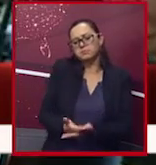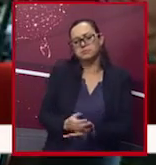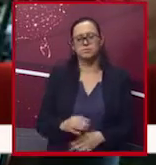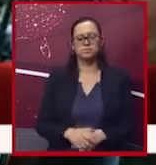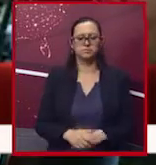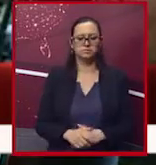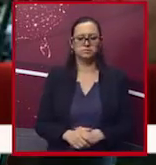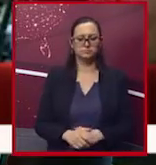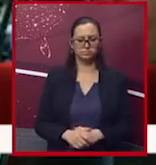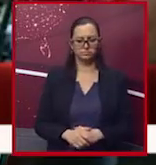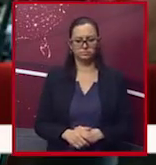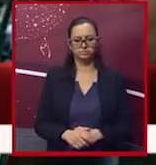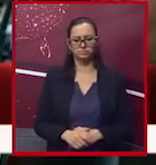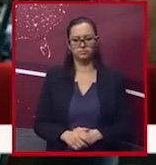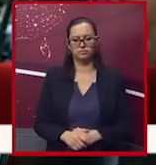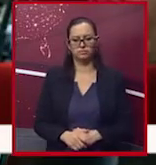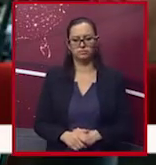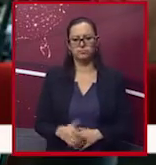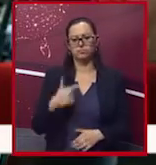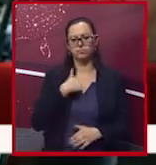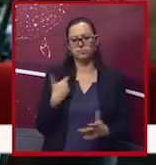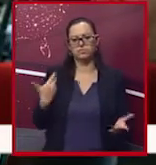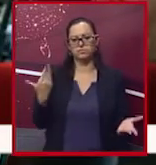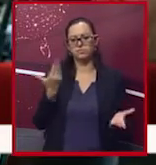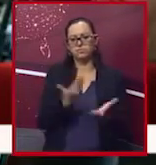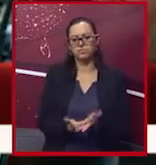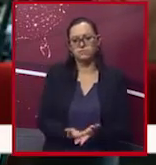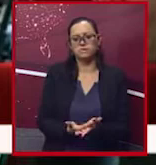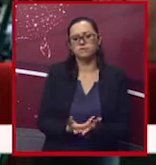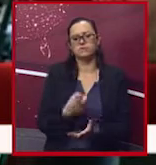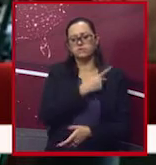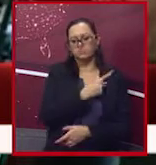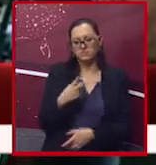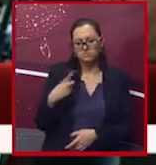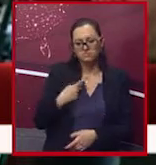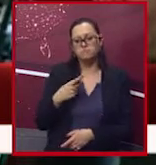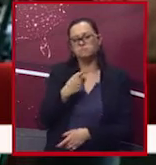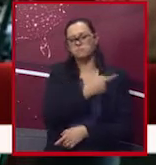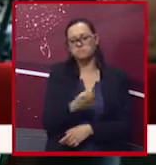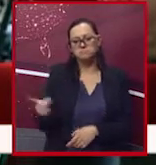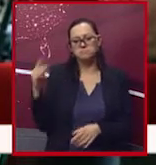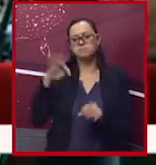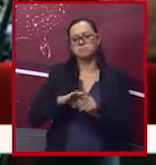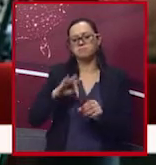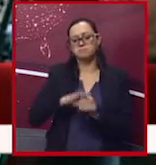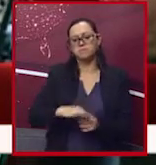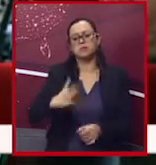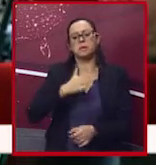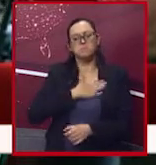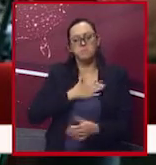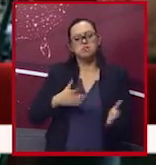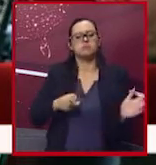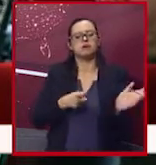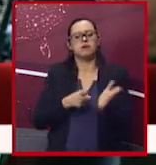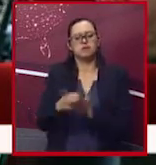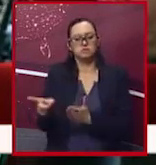La propuesta es muy concreta y solicito se someta a consideración en el derecho que me asiste.